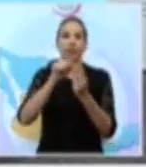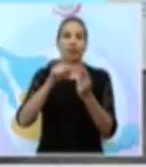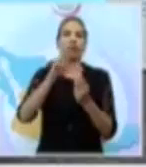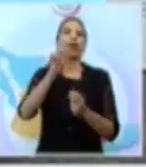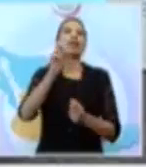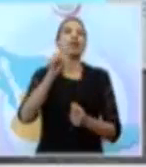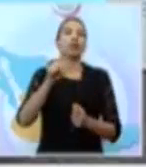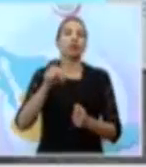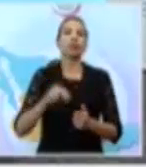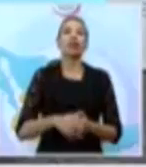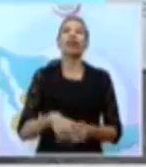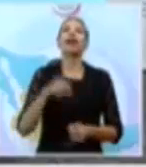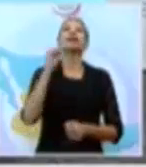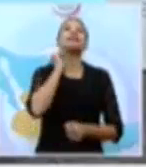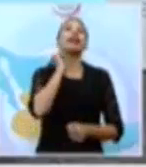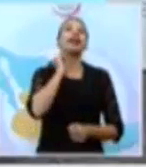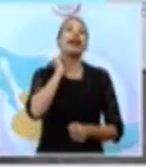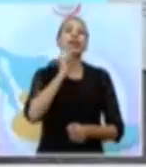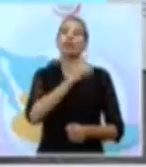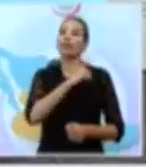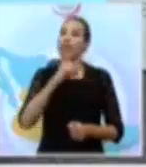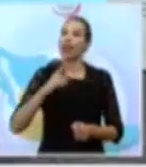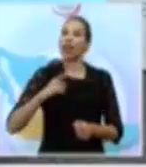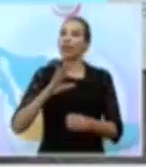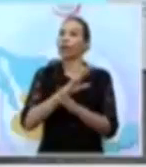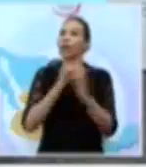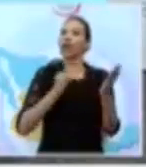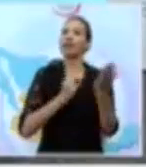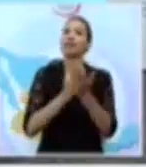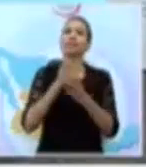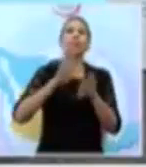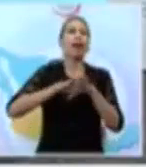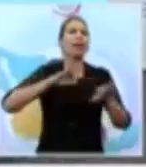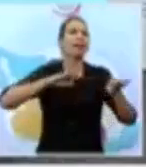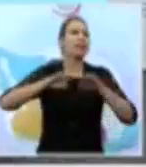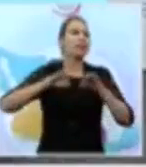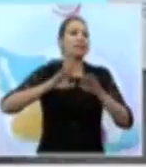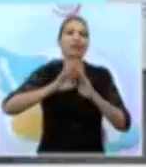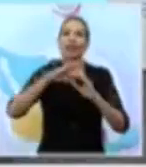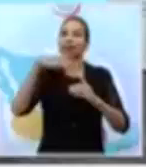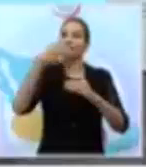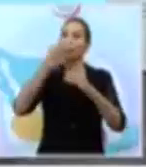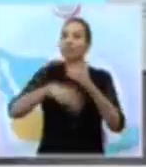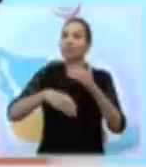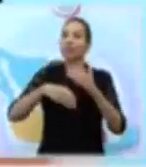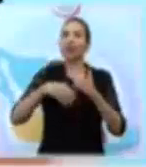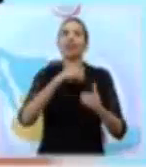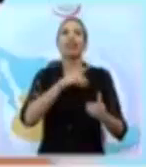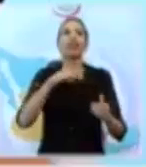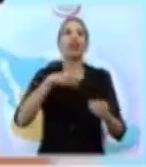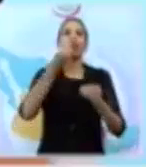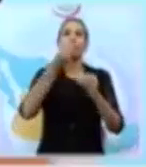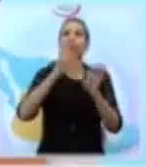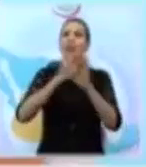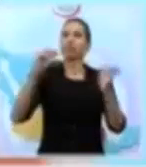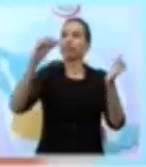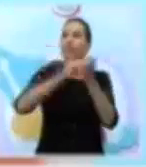Patrón. El Senado debe de cerrar sus trabajos con muchas leyes,